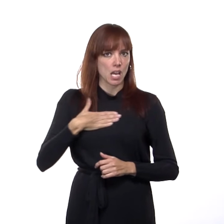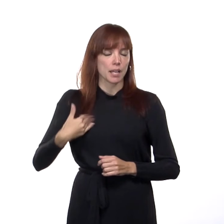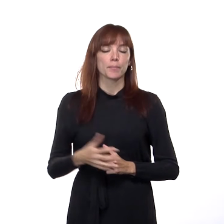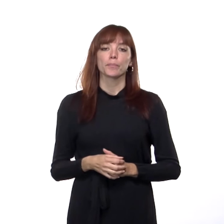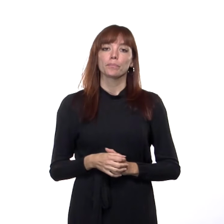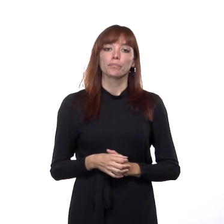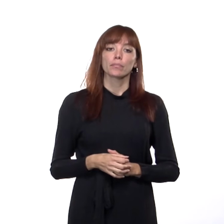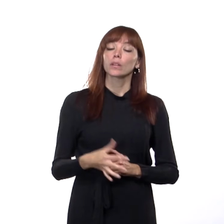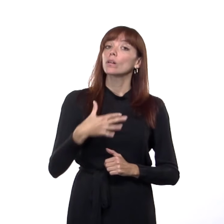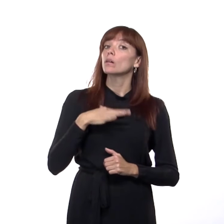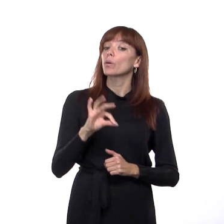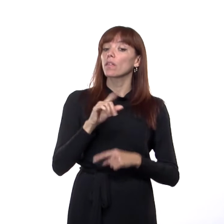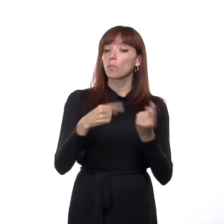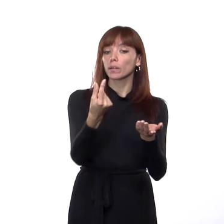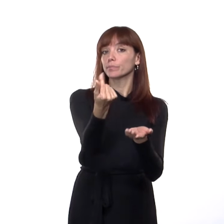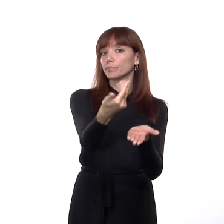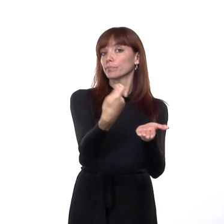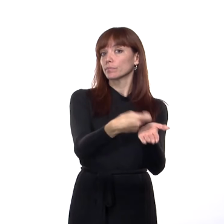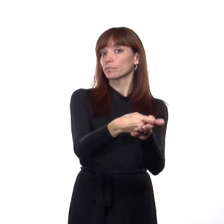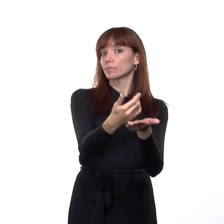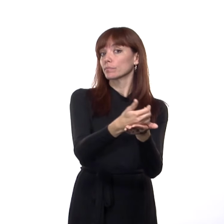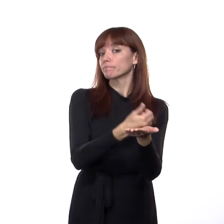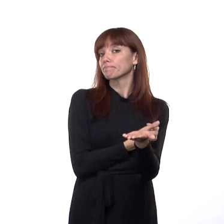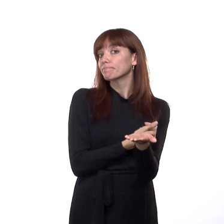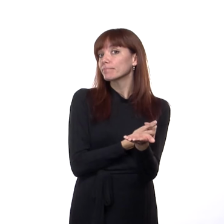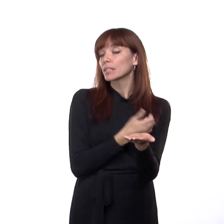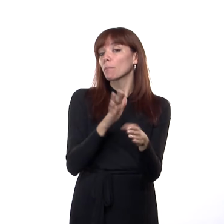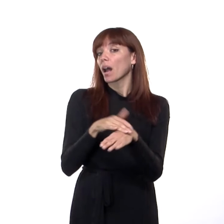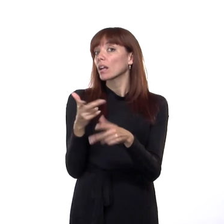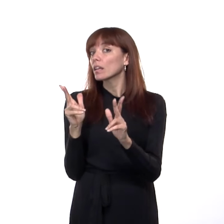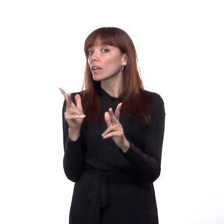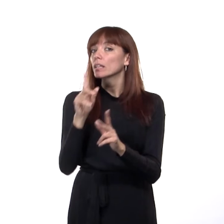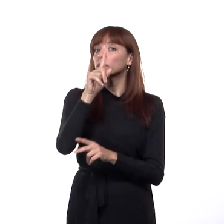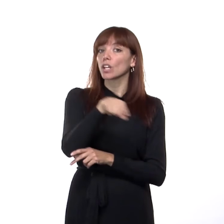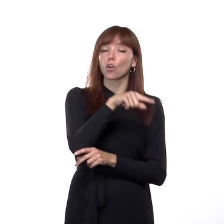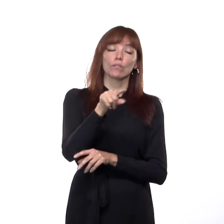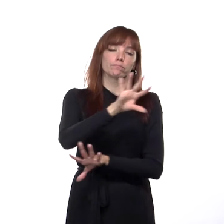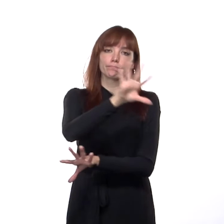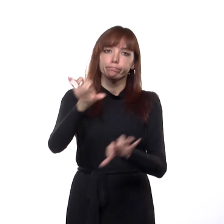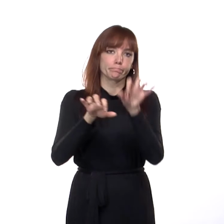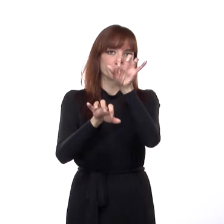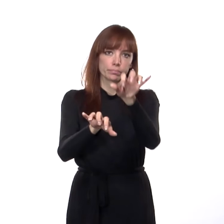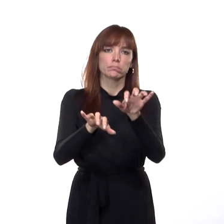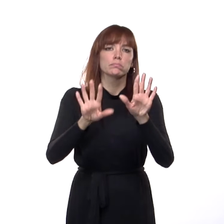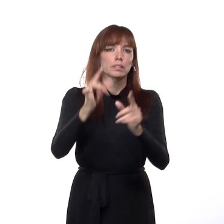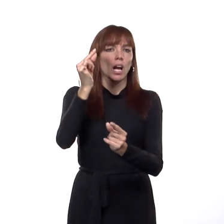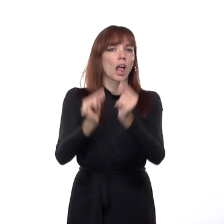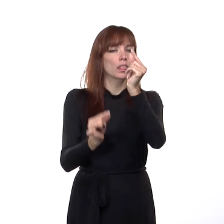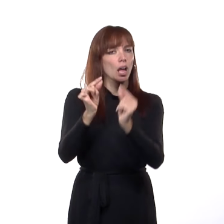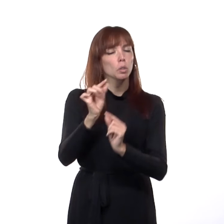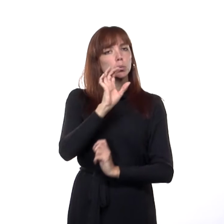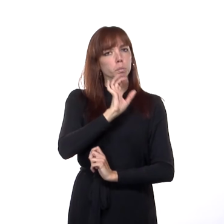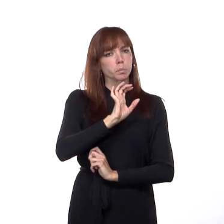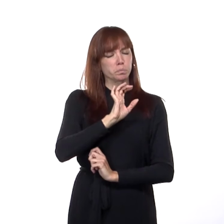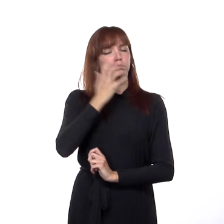cobren por liberarlos pues pues no lo sabemos no lo podemos saber en estos momentos pero sí que es un dato que me resultó